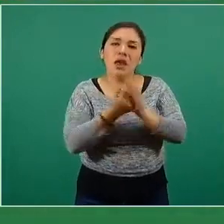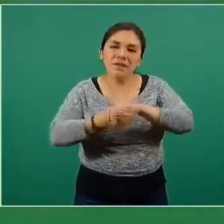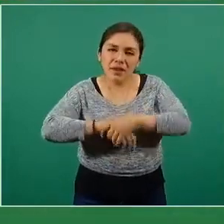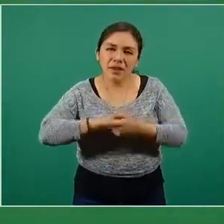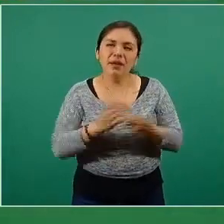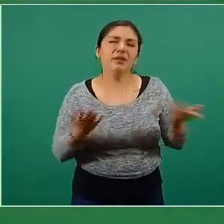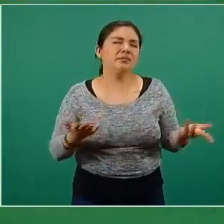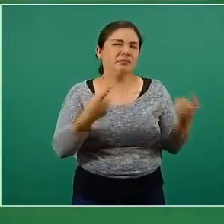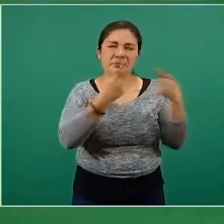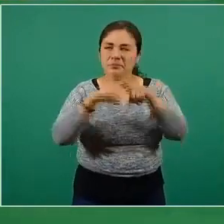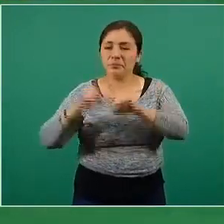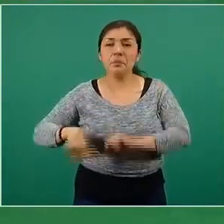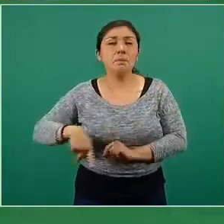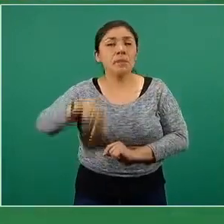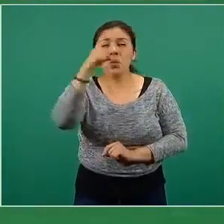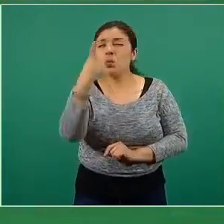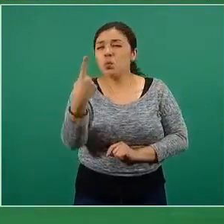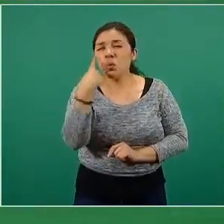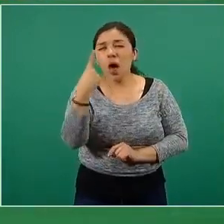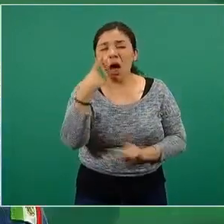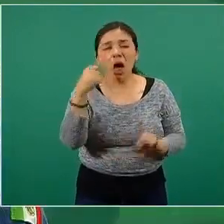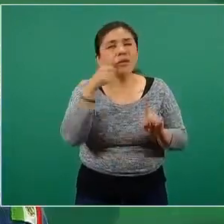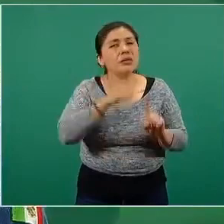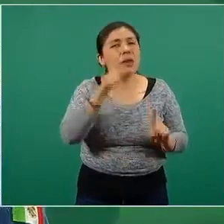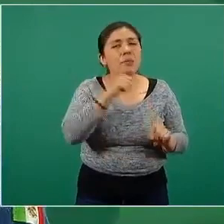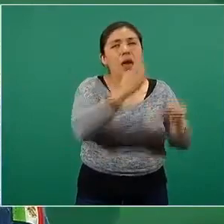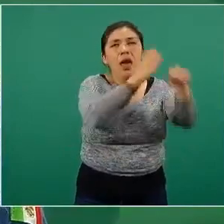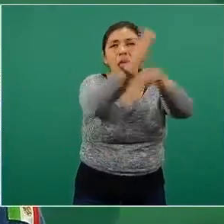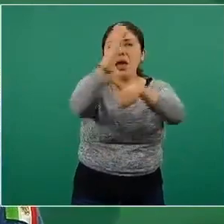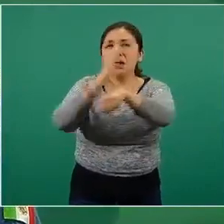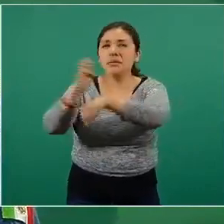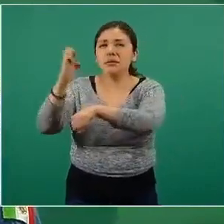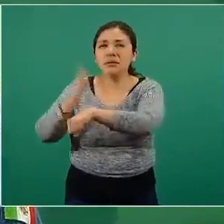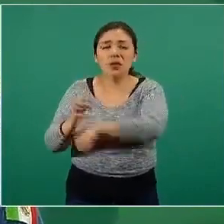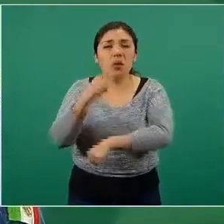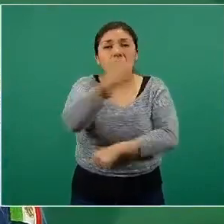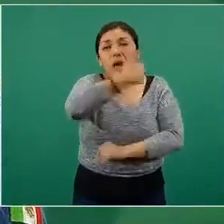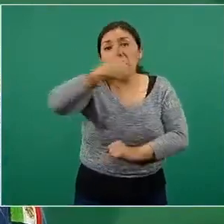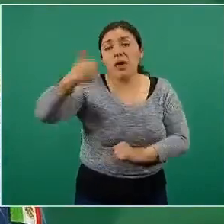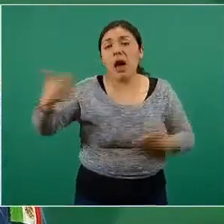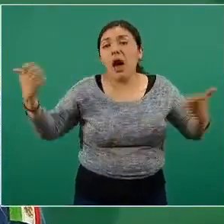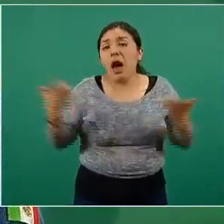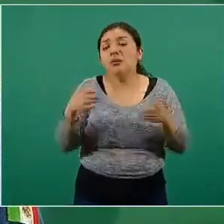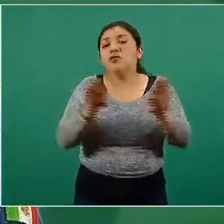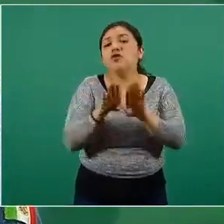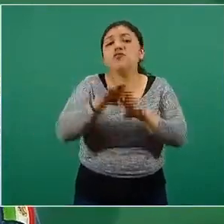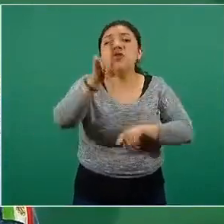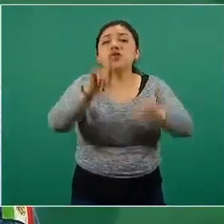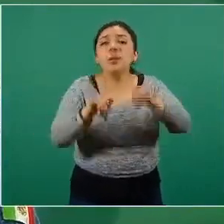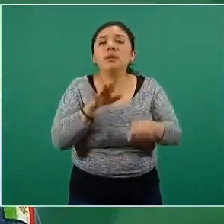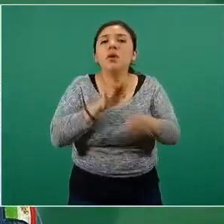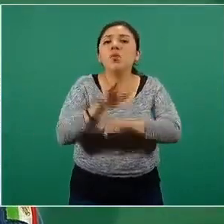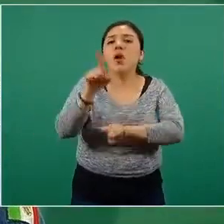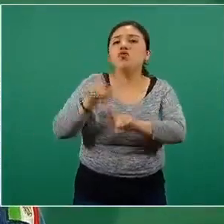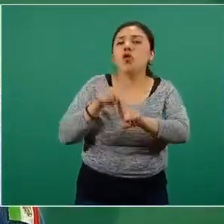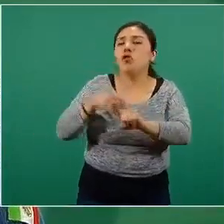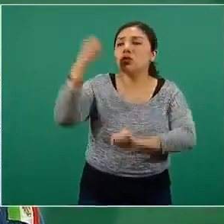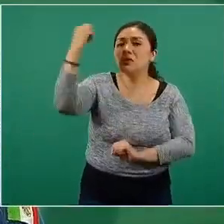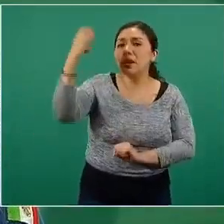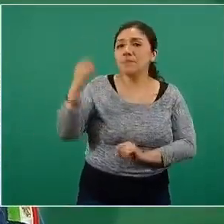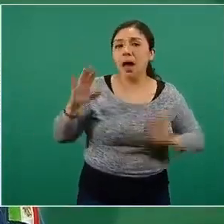¿verdad? Pero específicamente cada una de las entidades federativas, dependiendo, digamos, del semáforo,